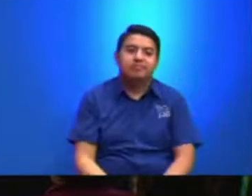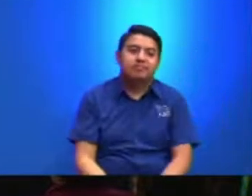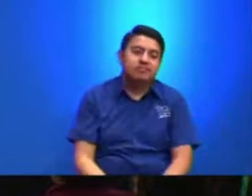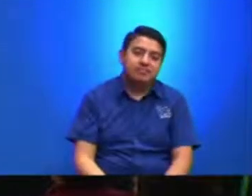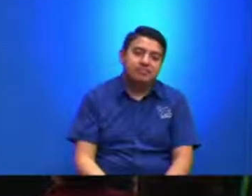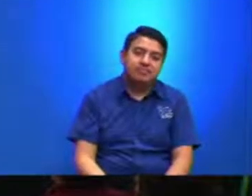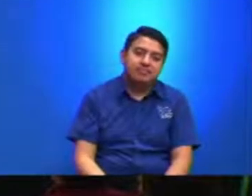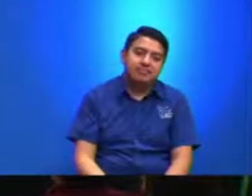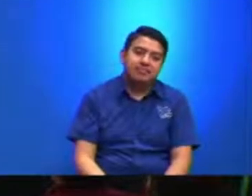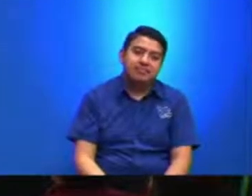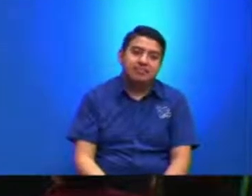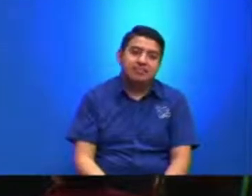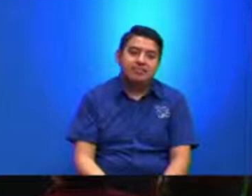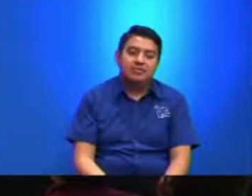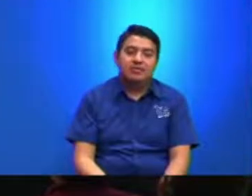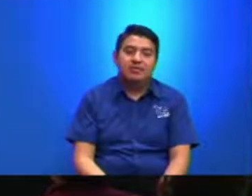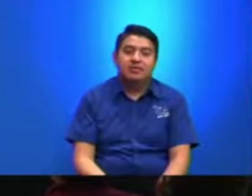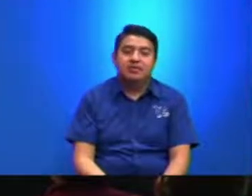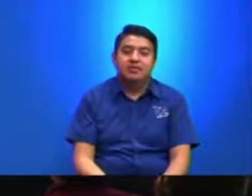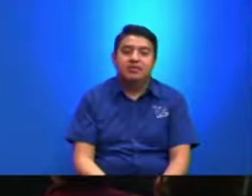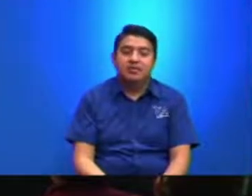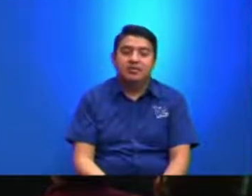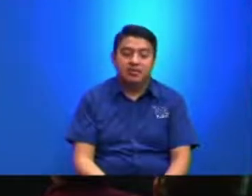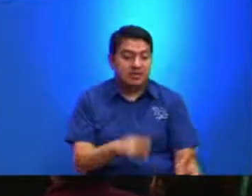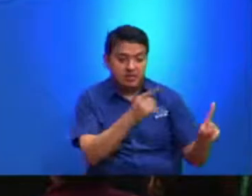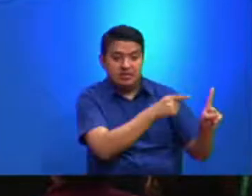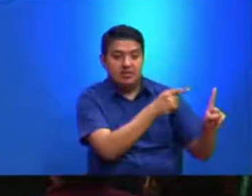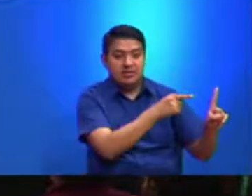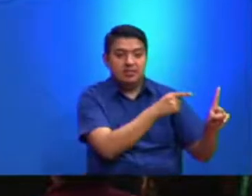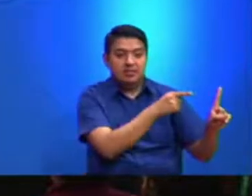la gran. Y llega, pues, oye.